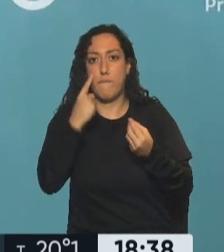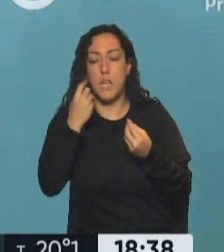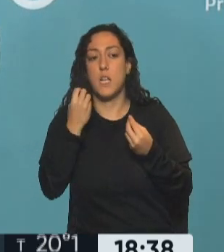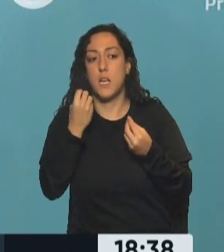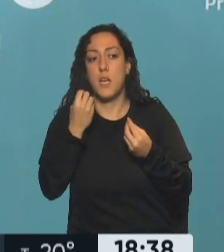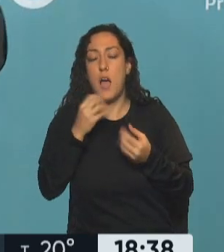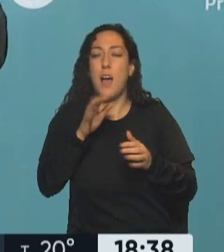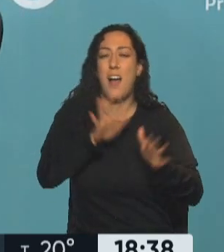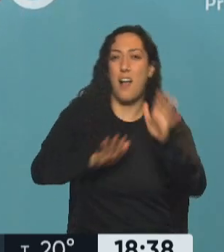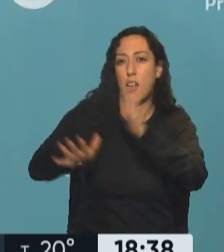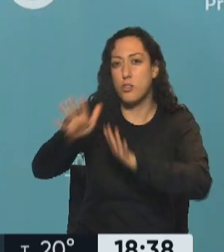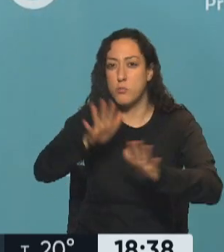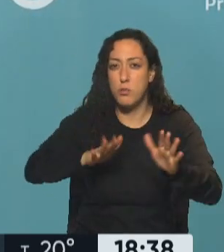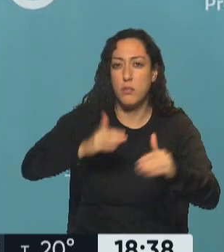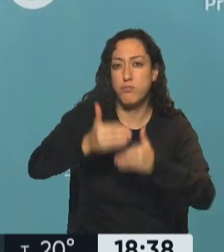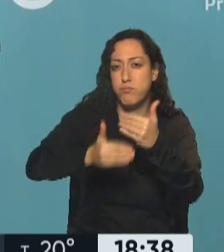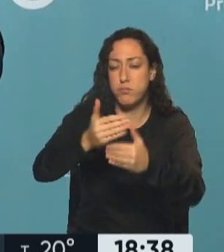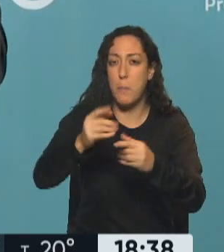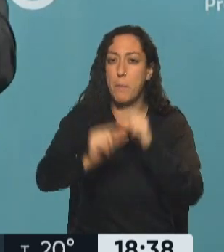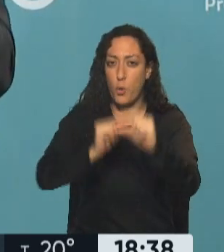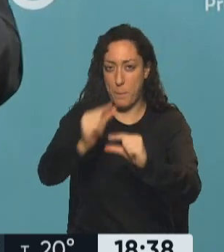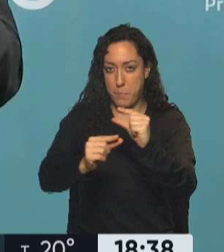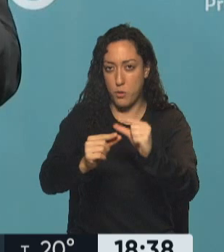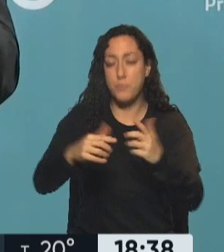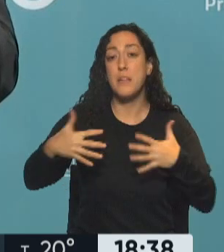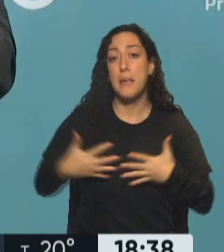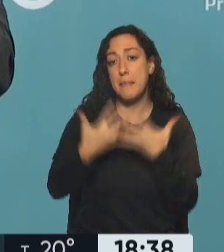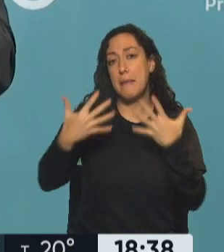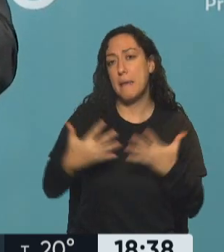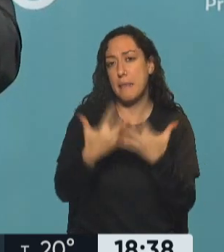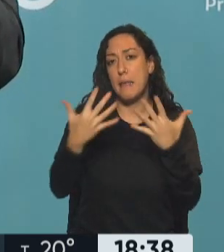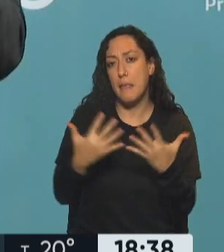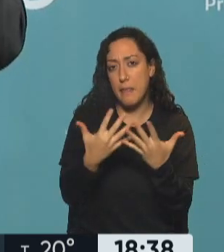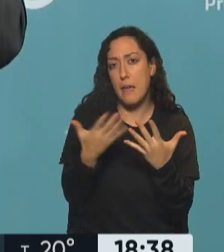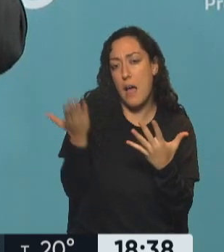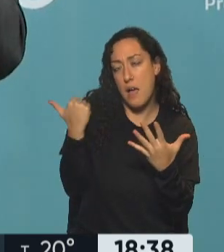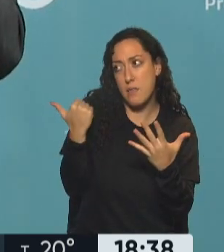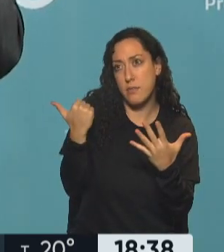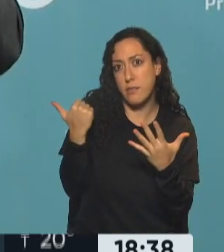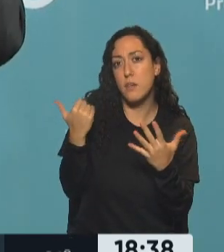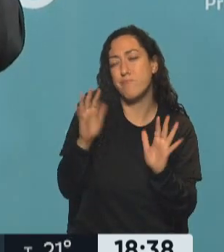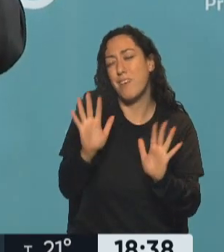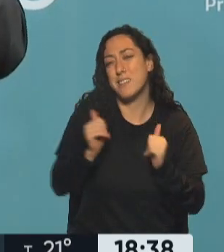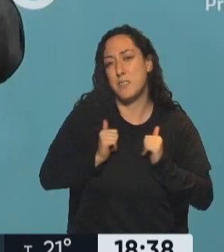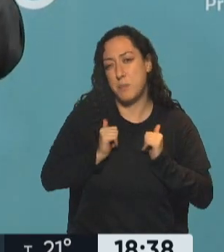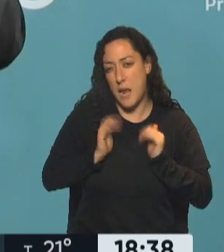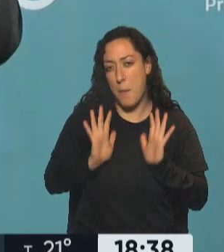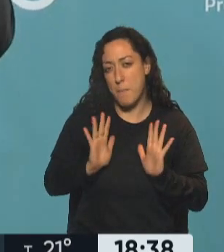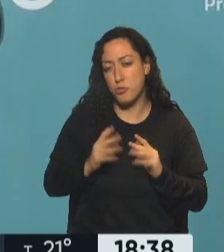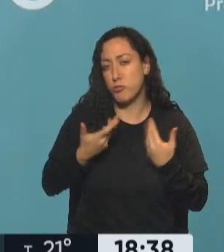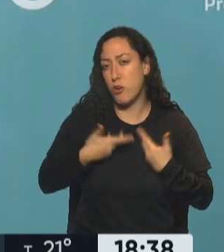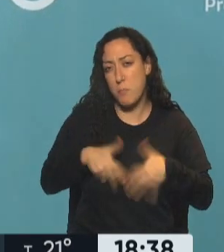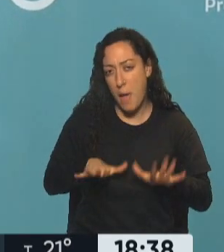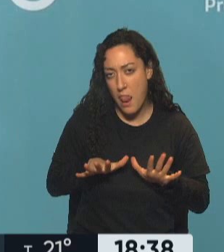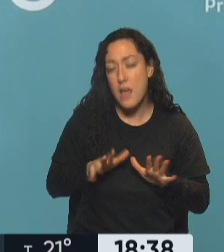va acomodando. La reacción en los días que pasaron fueron las esperables. El resultado que vemos hoy es que en